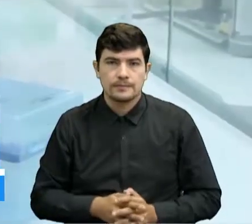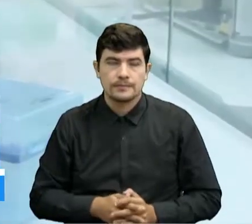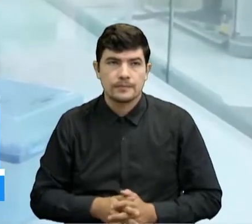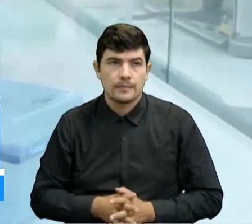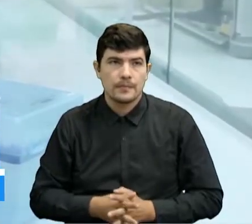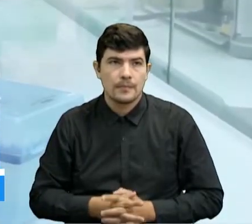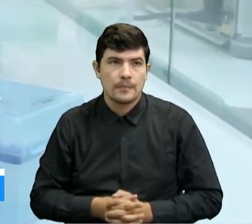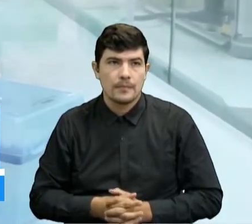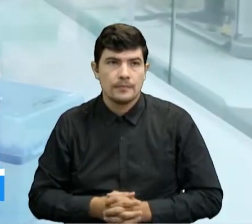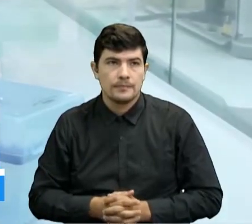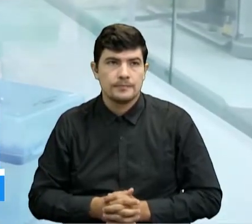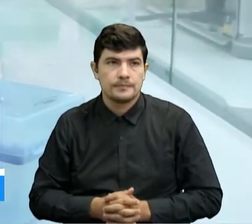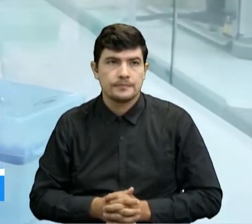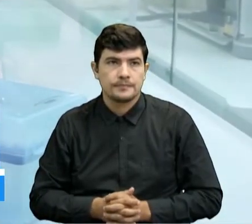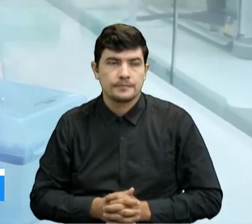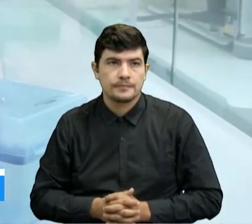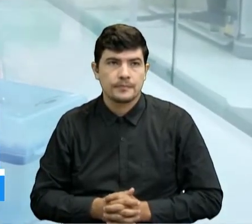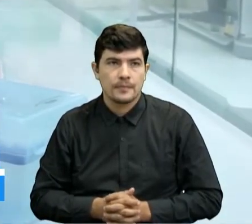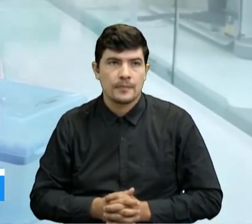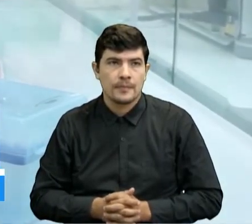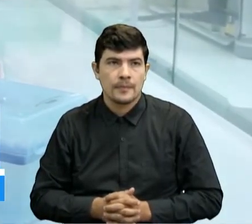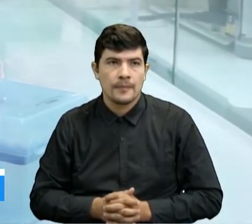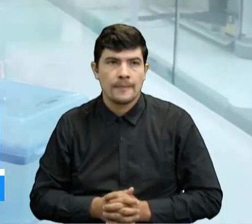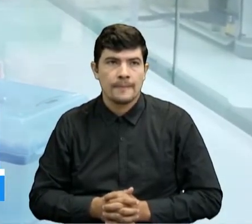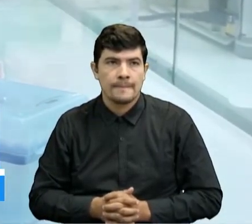vacuna es la que se aplica, es